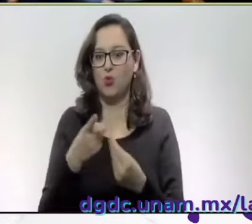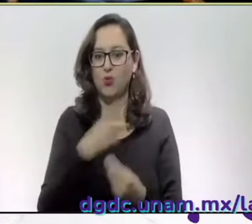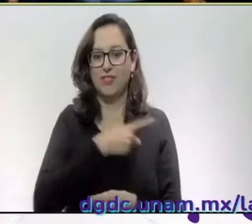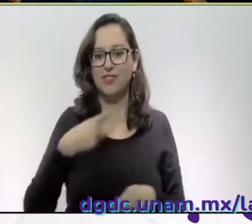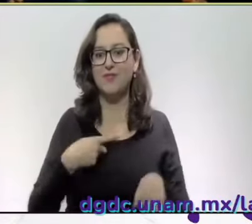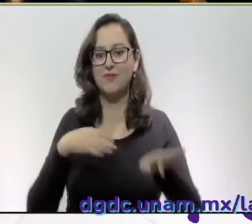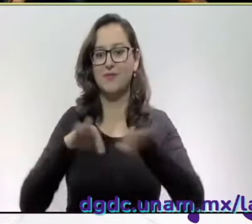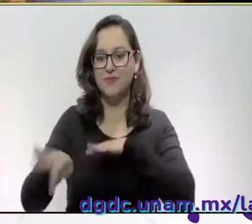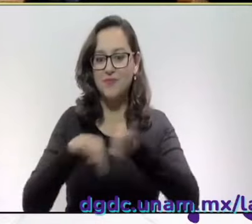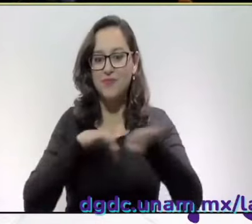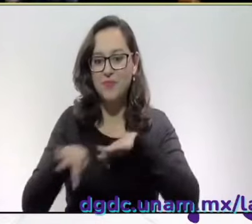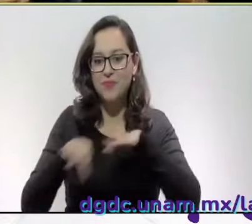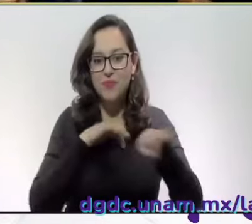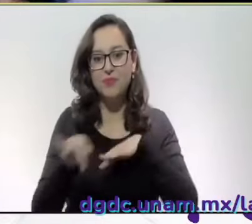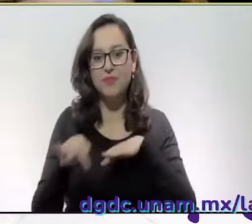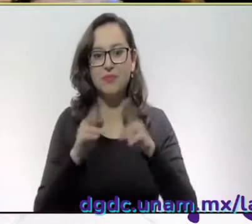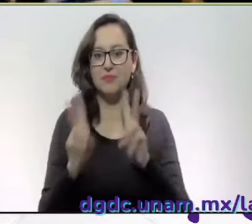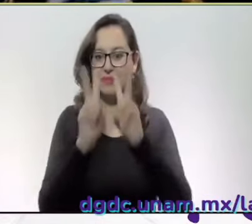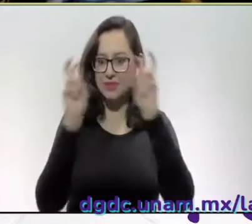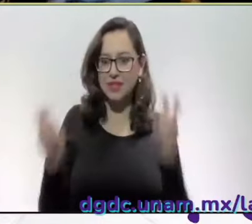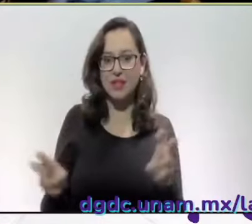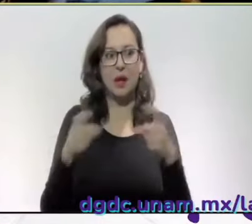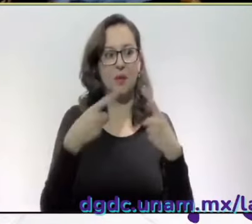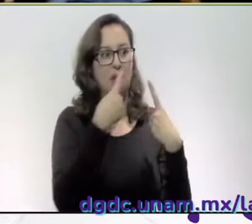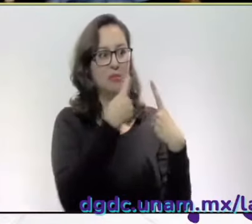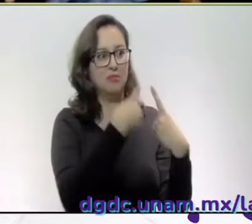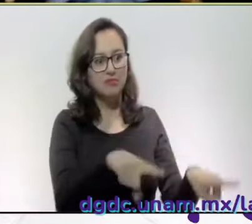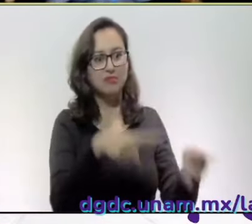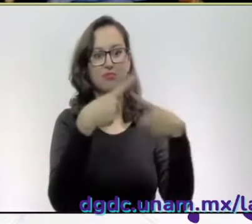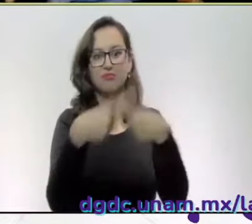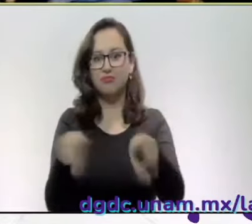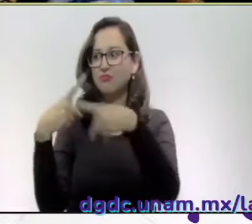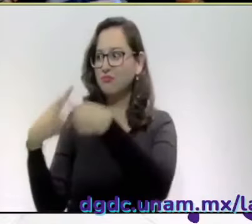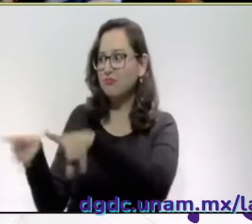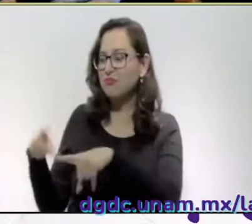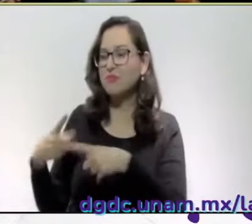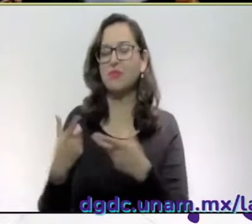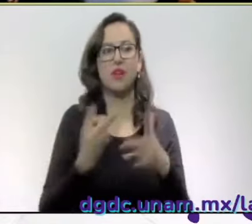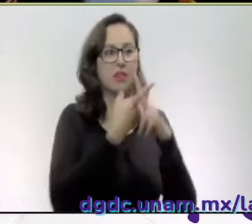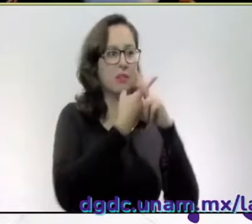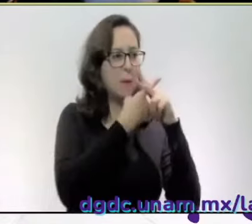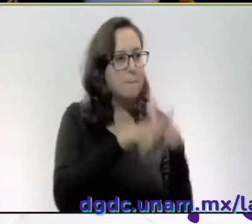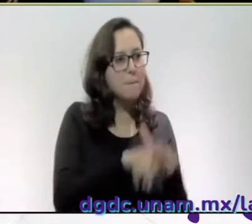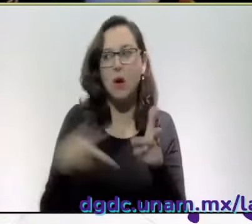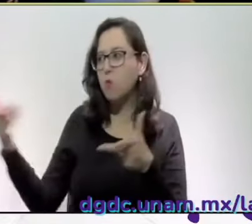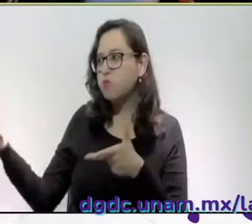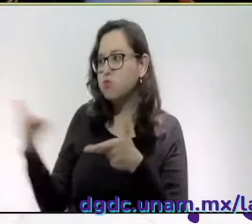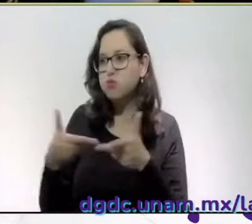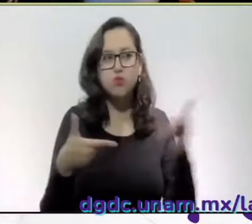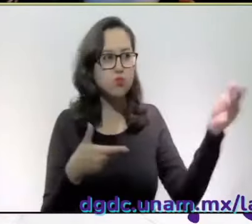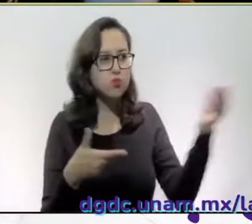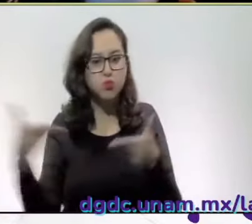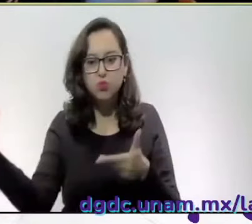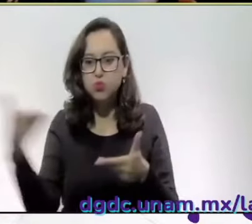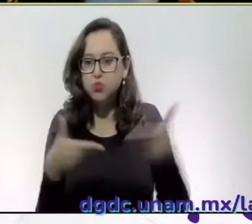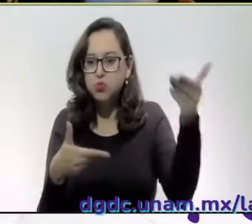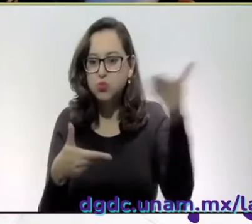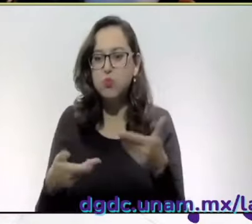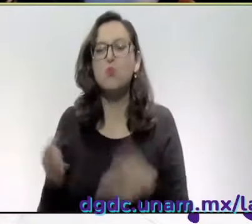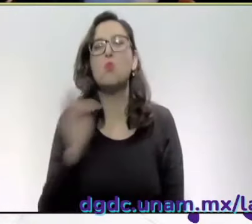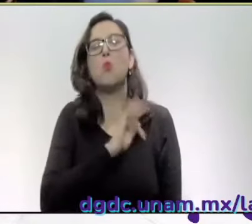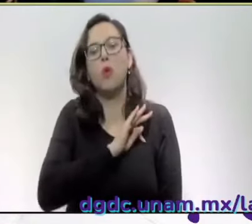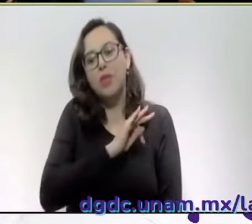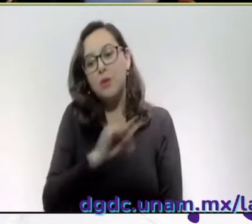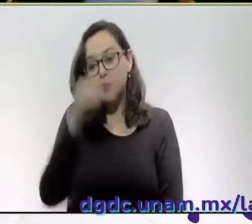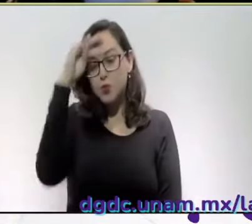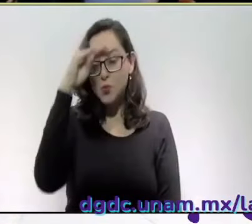dijiste, un asunto de múltiples orígenes, causas, y que también podemos irle pensando